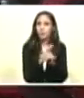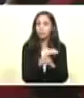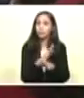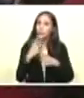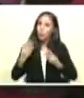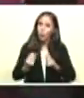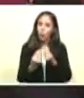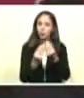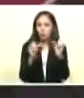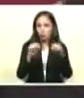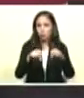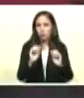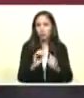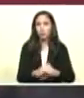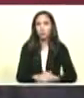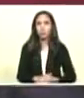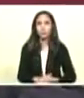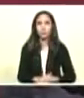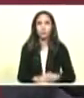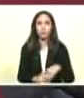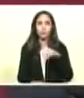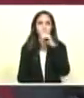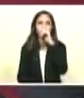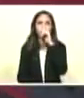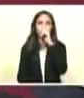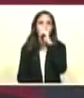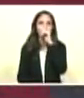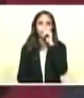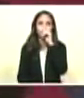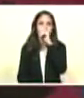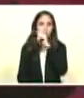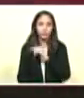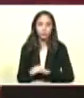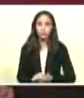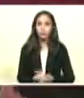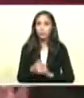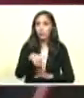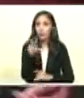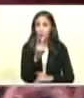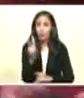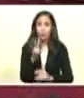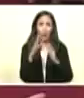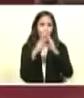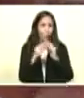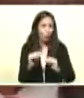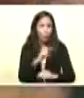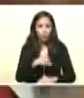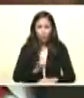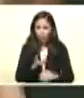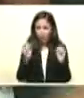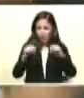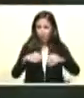juntos todo es posible, Venezuela. Juntos todo es posible.